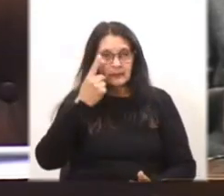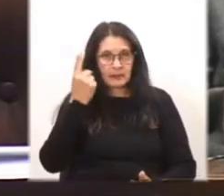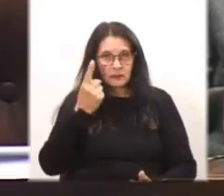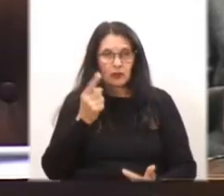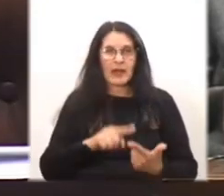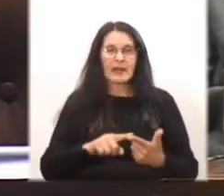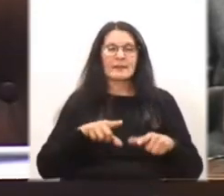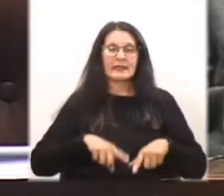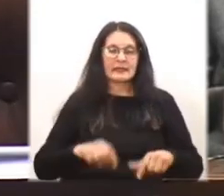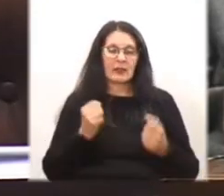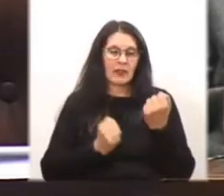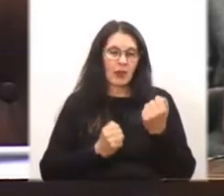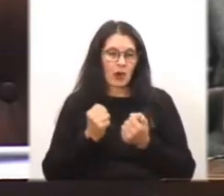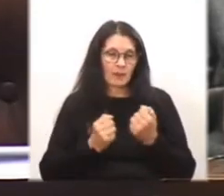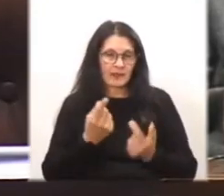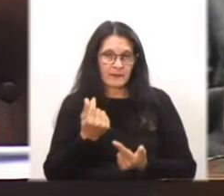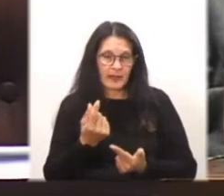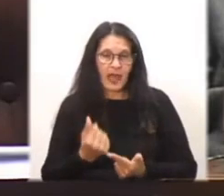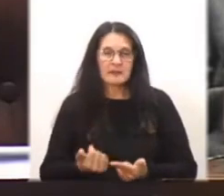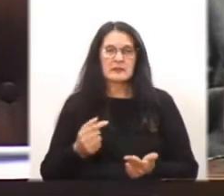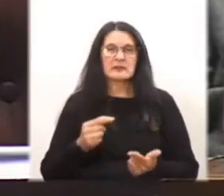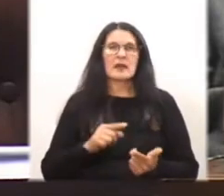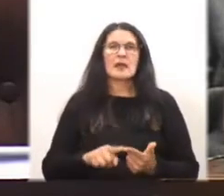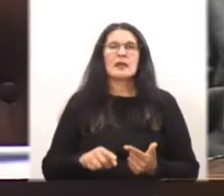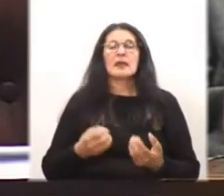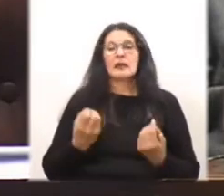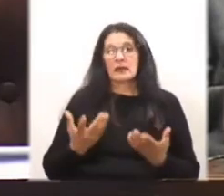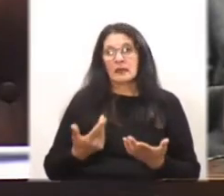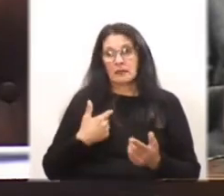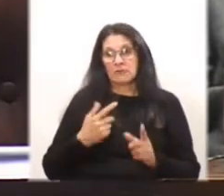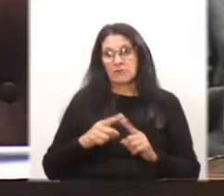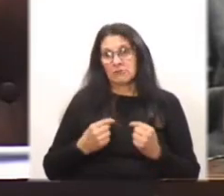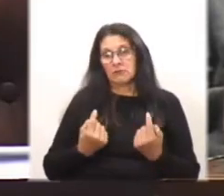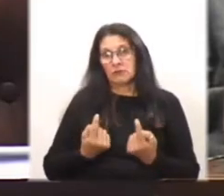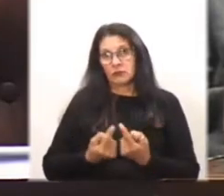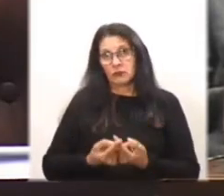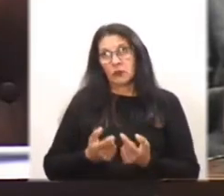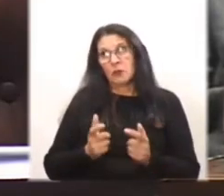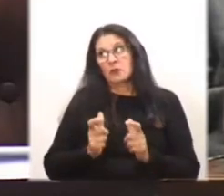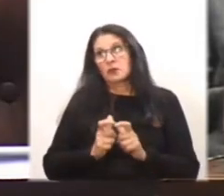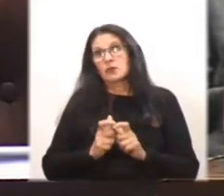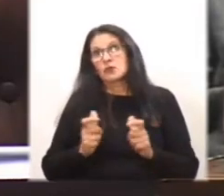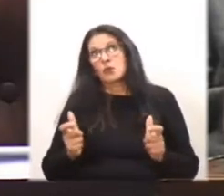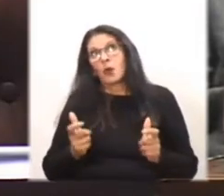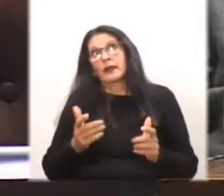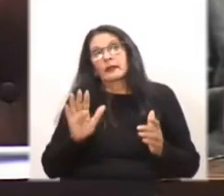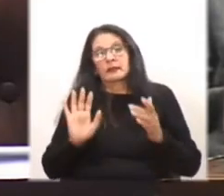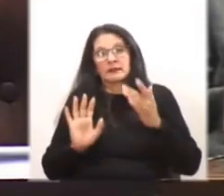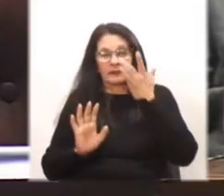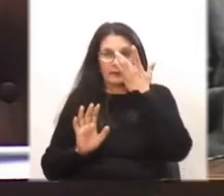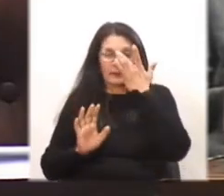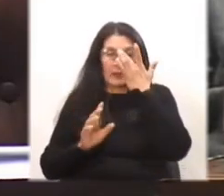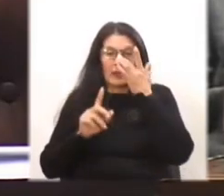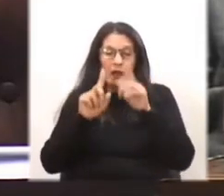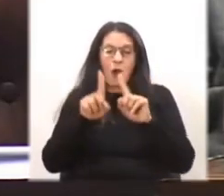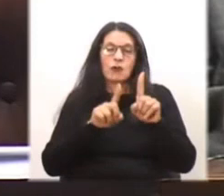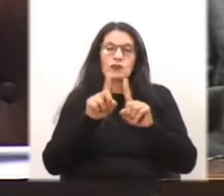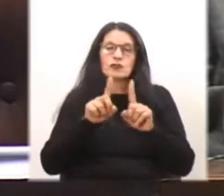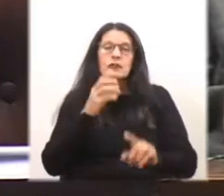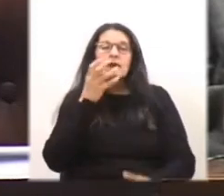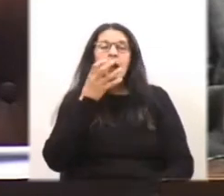de Economía y Finanzas, que hemos tenido claramente suerte dispar. El 11 de agosto del